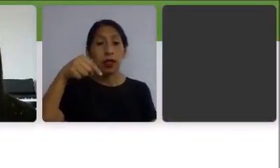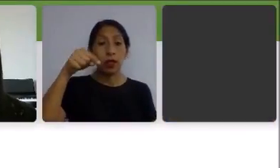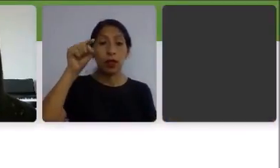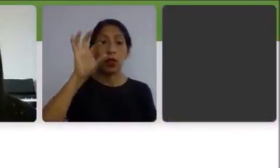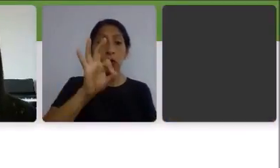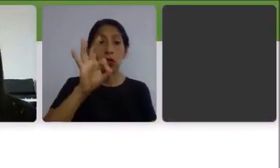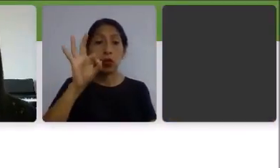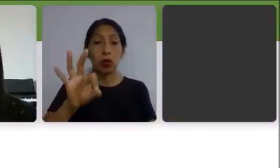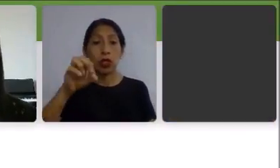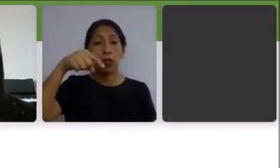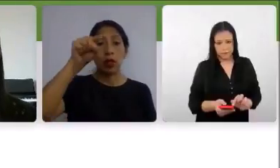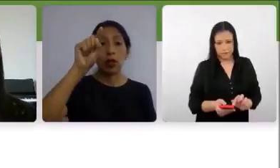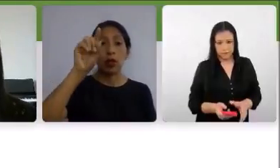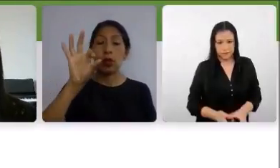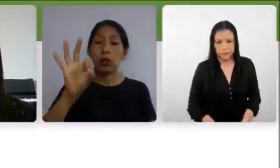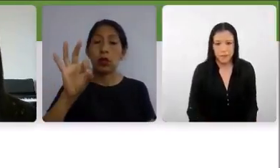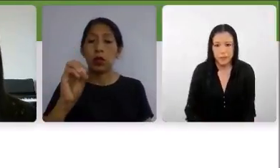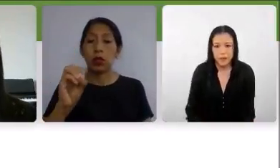991.904